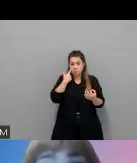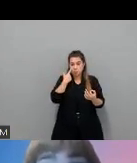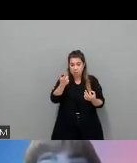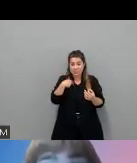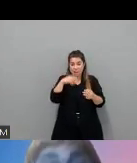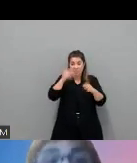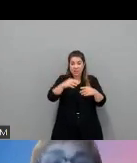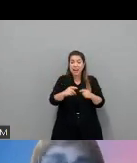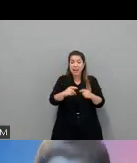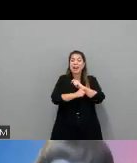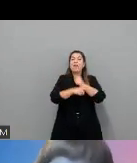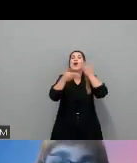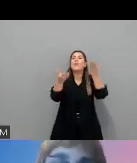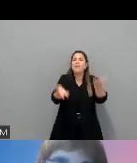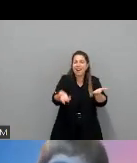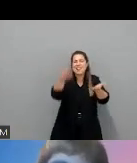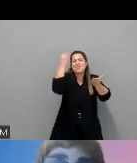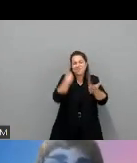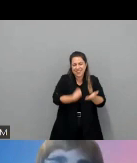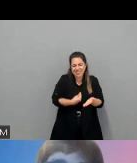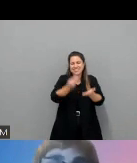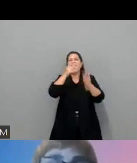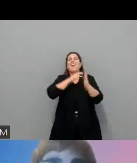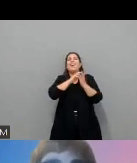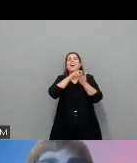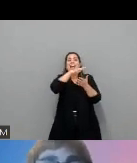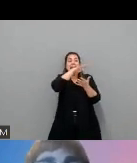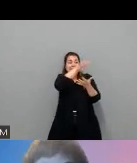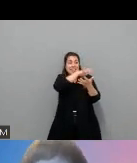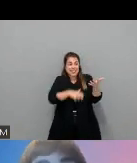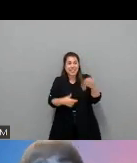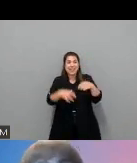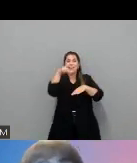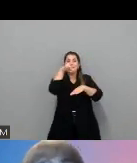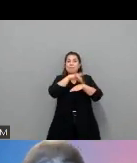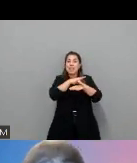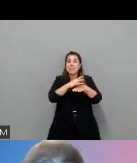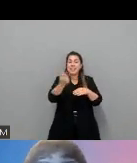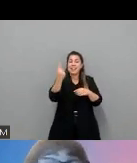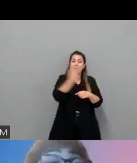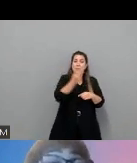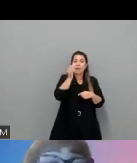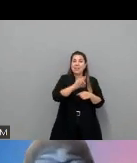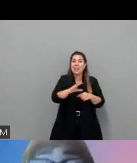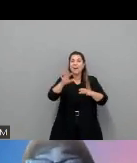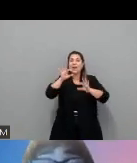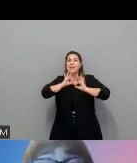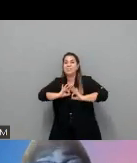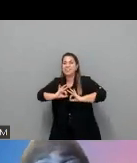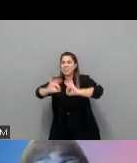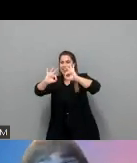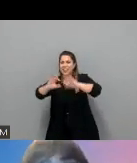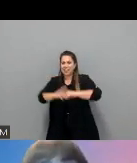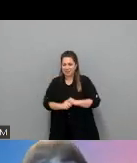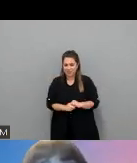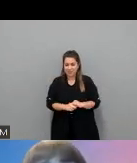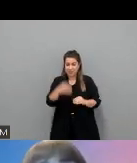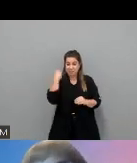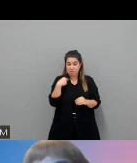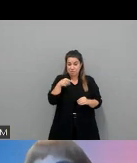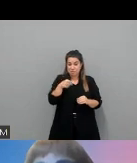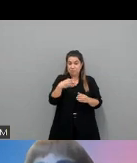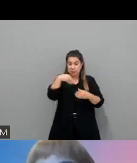está en qué, en la declaración de medicina primaria o especializada. Eso es lo que tienen en cuenta y que siga de alta en el régimen,